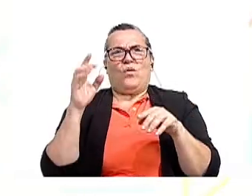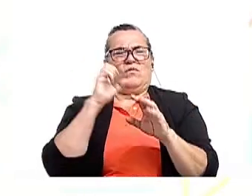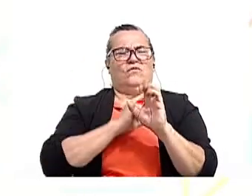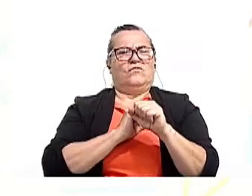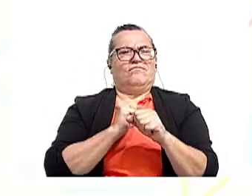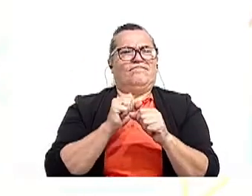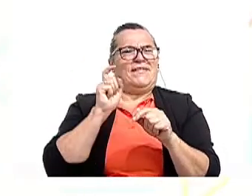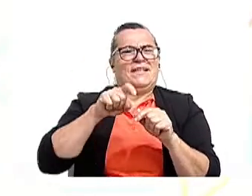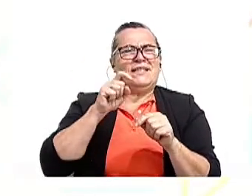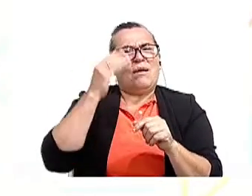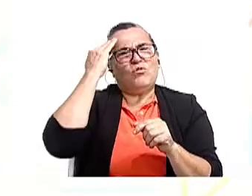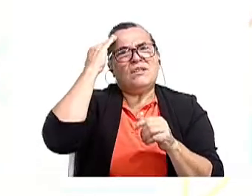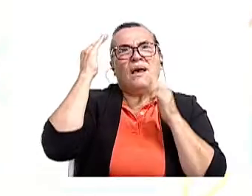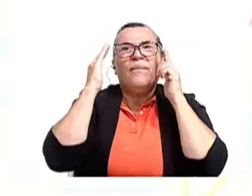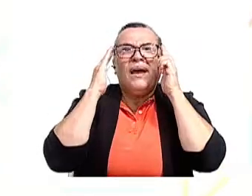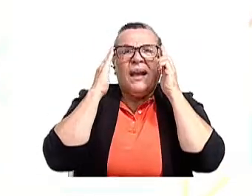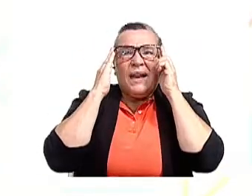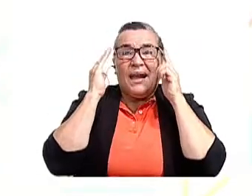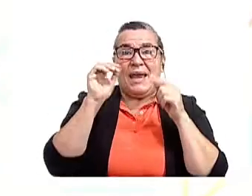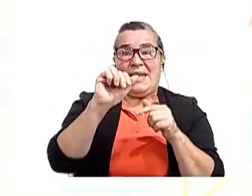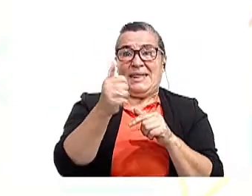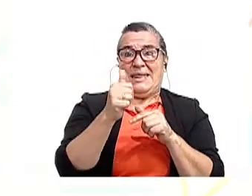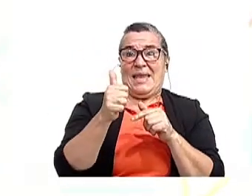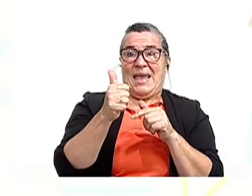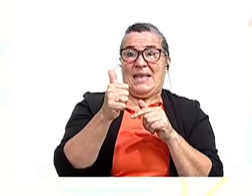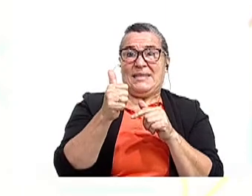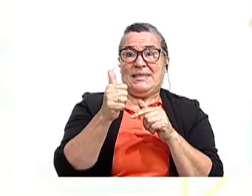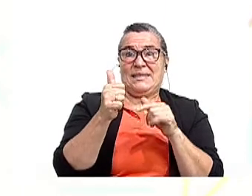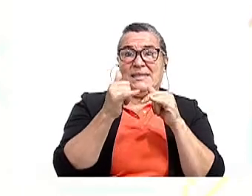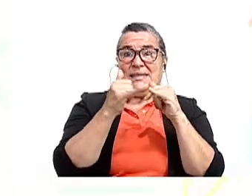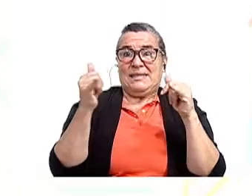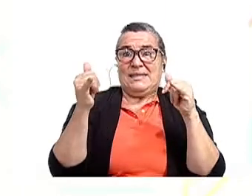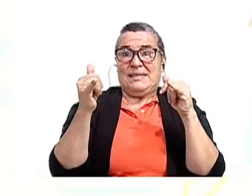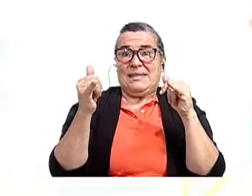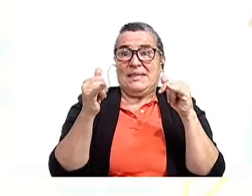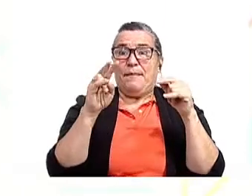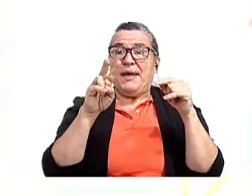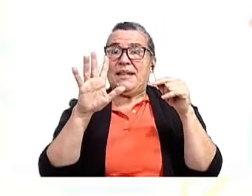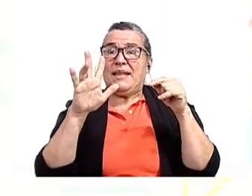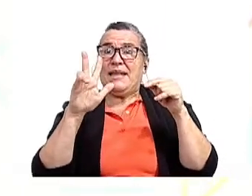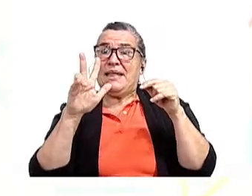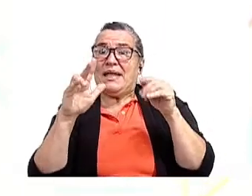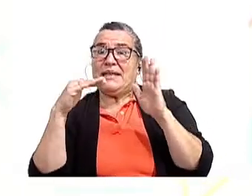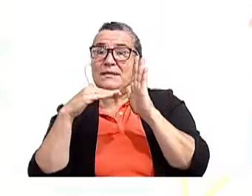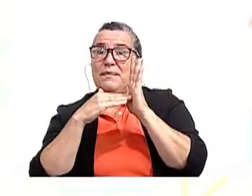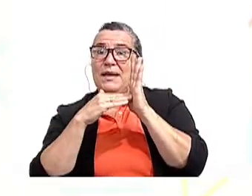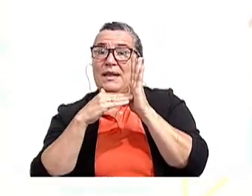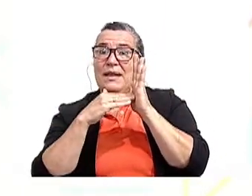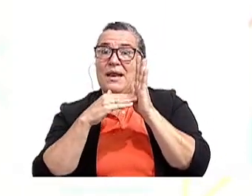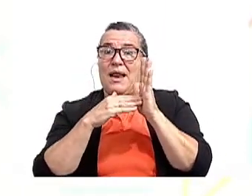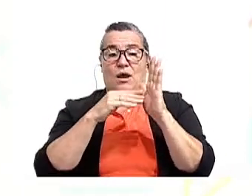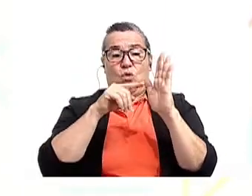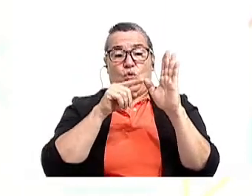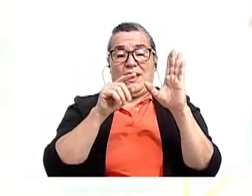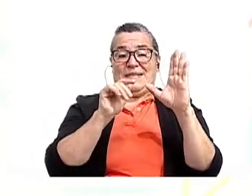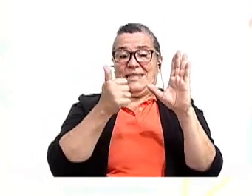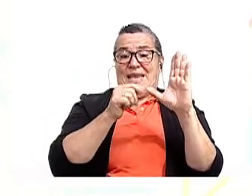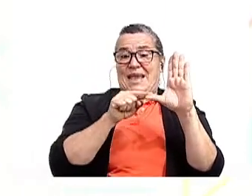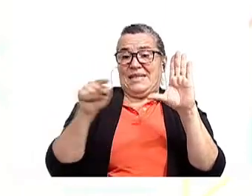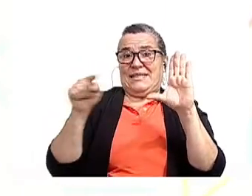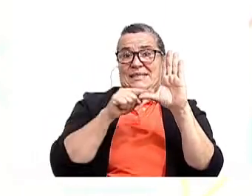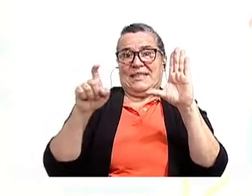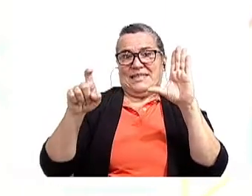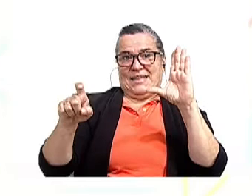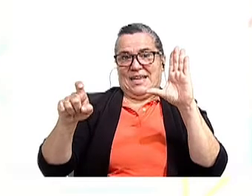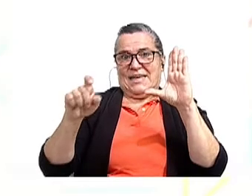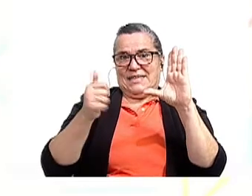decir, que 10 corresponde a la abscisa y que 23,000 corresponde a la ordenada. Y para diferenciarlo